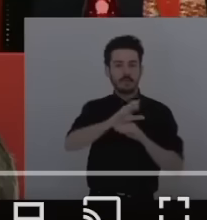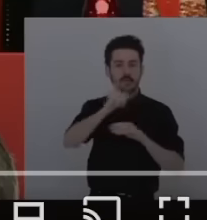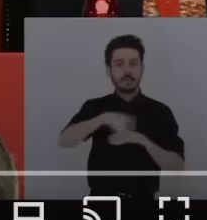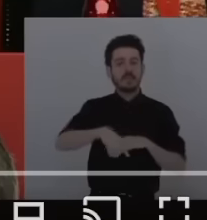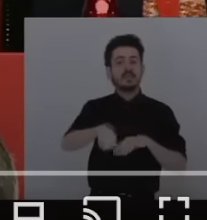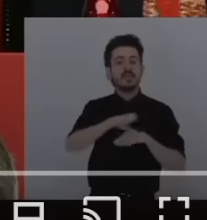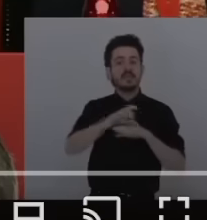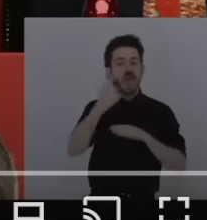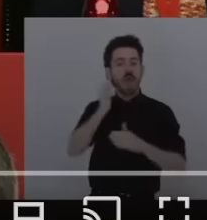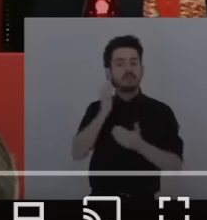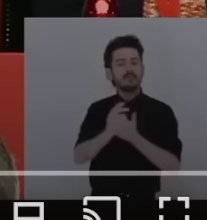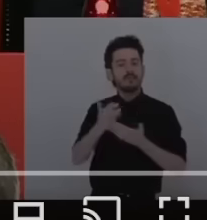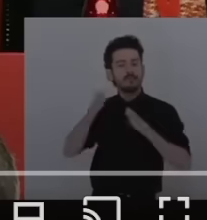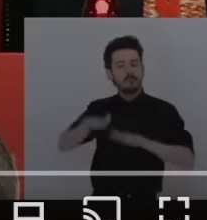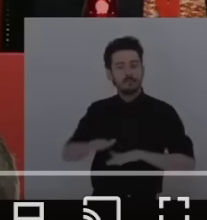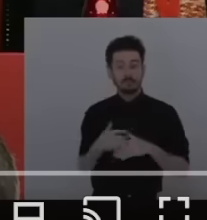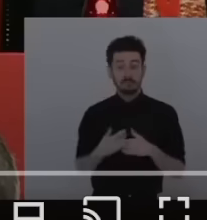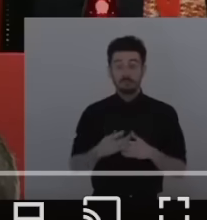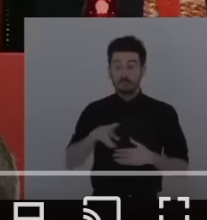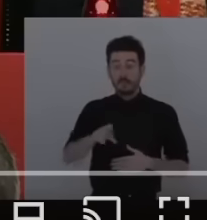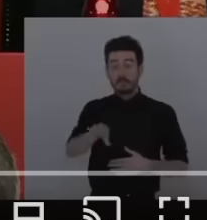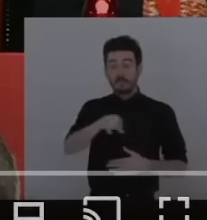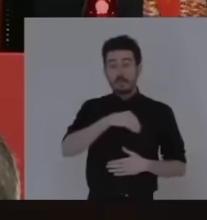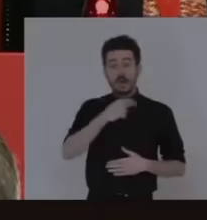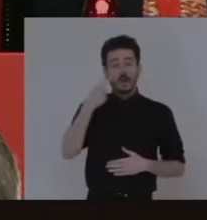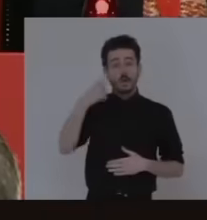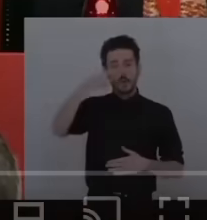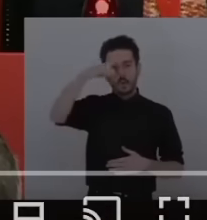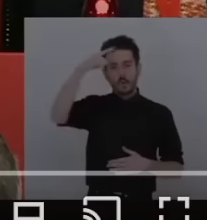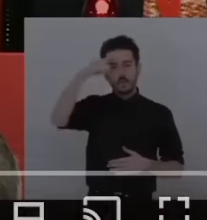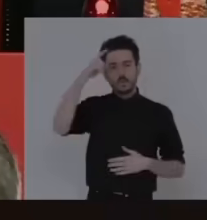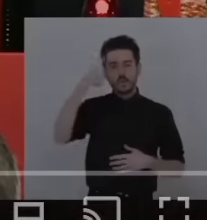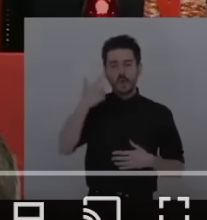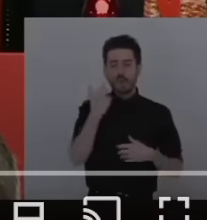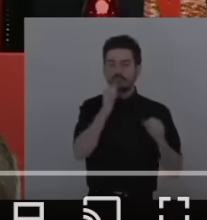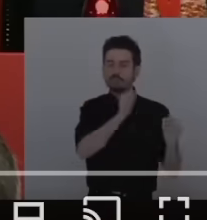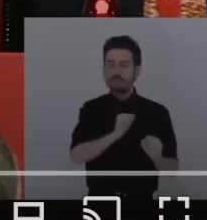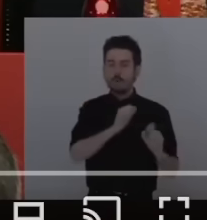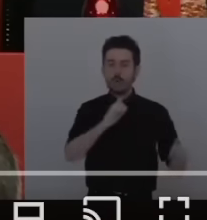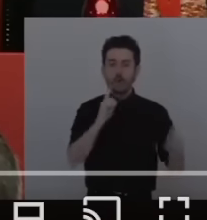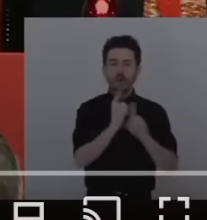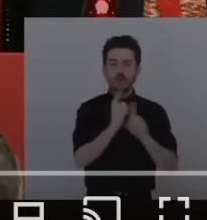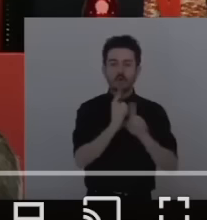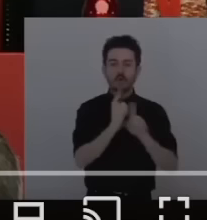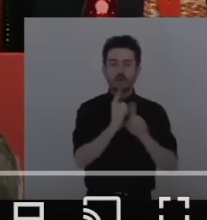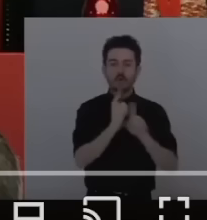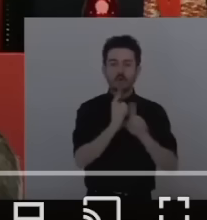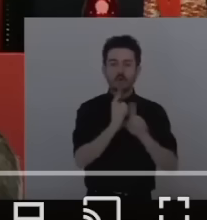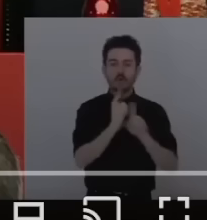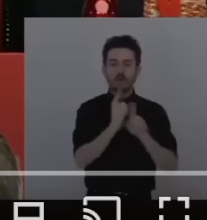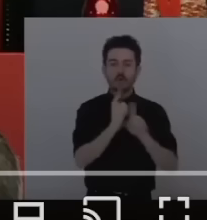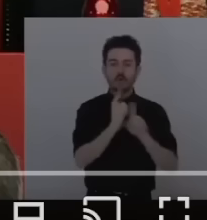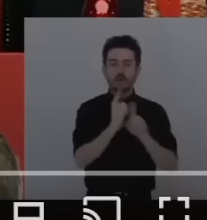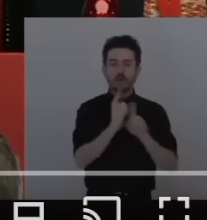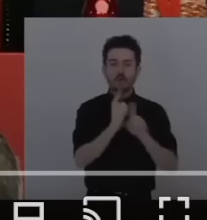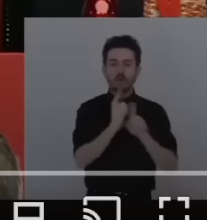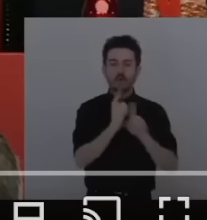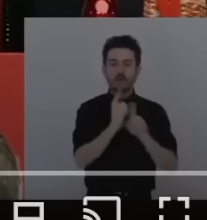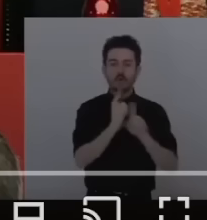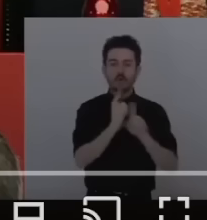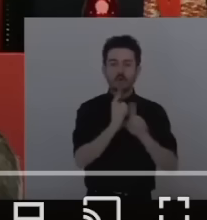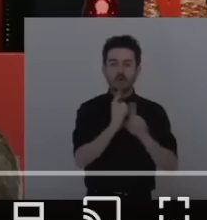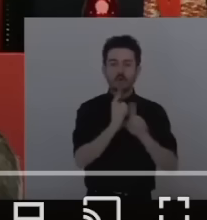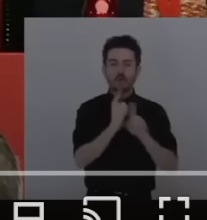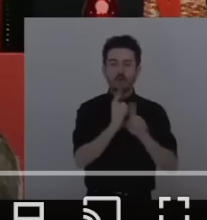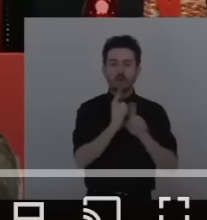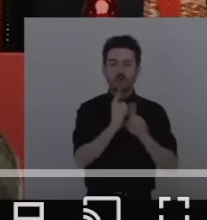mucho la pena. Merece la pena seguir defendiendo la cultura frente a la censura. La censura fuera.